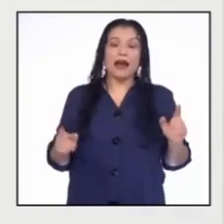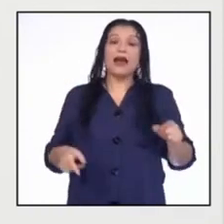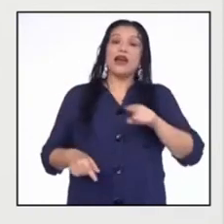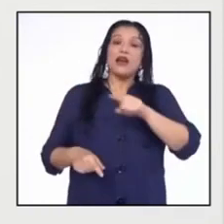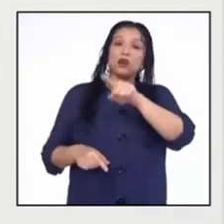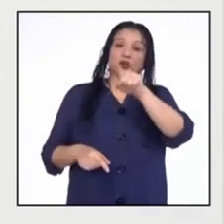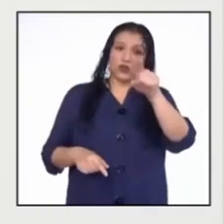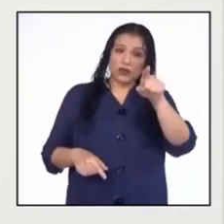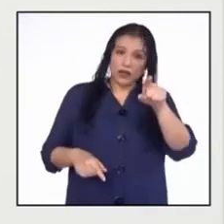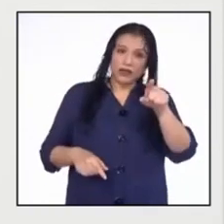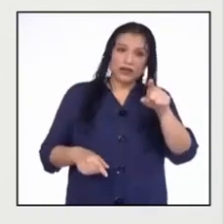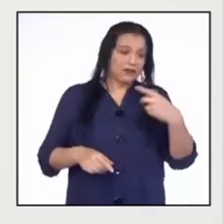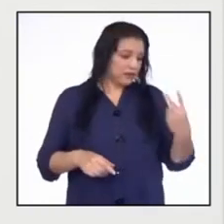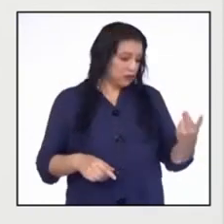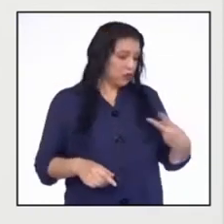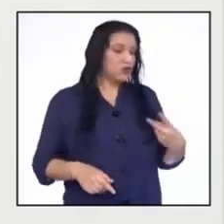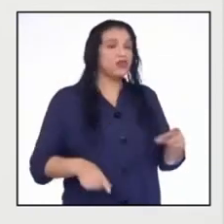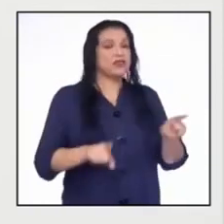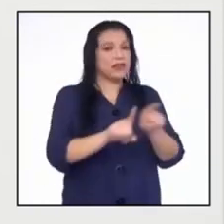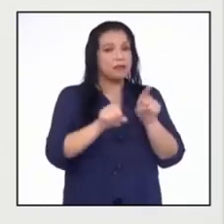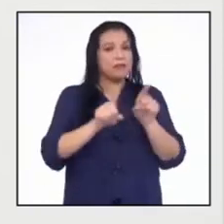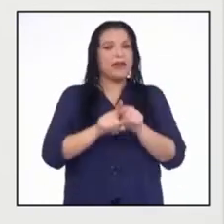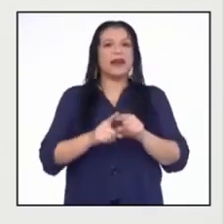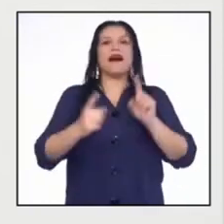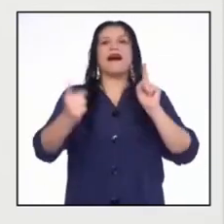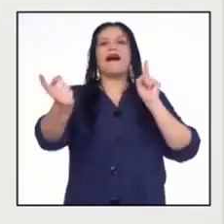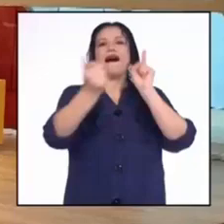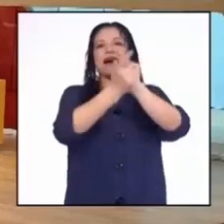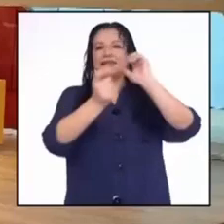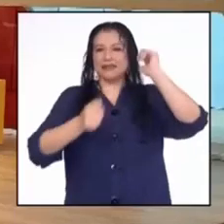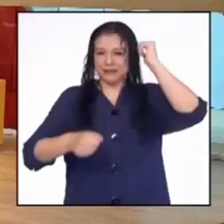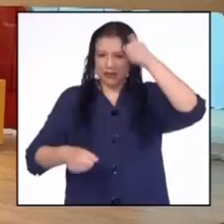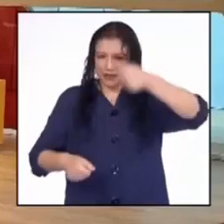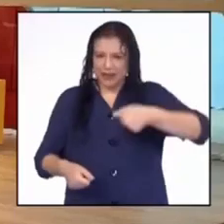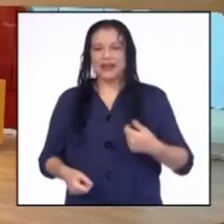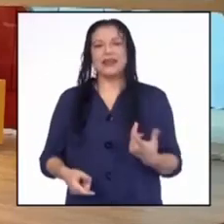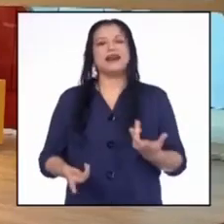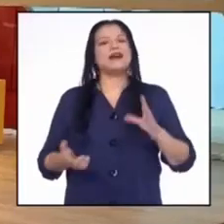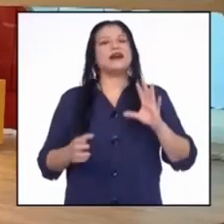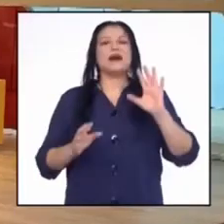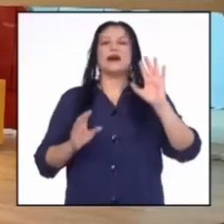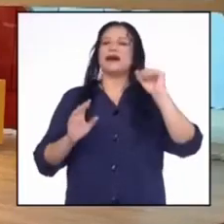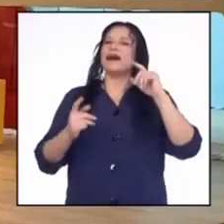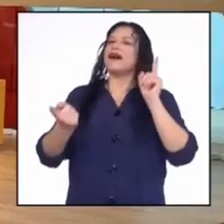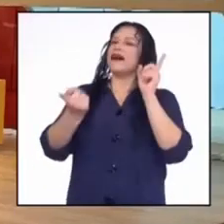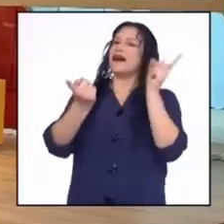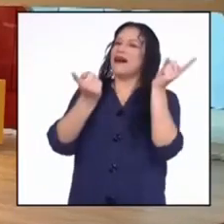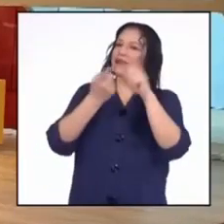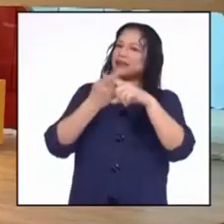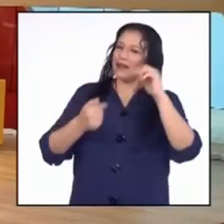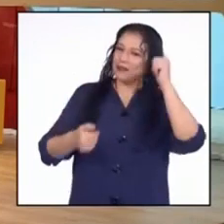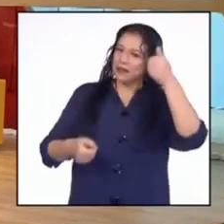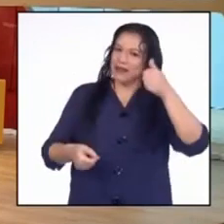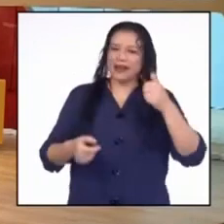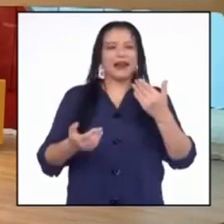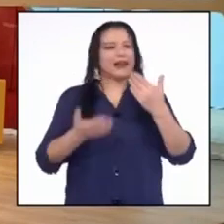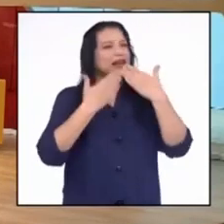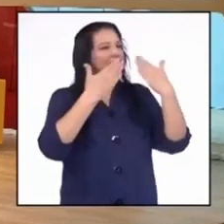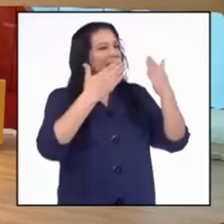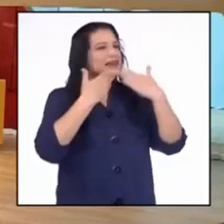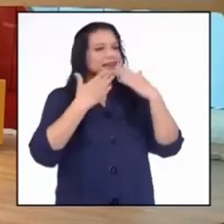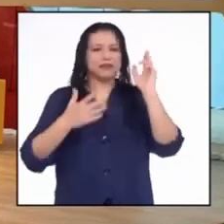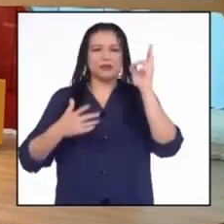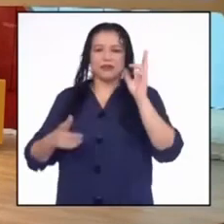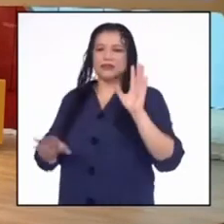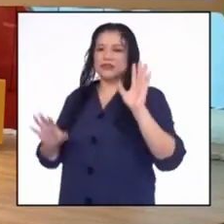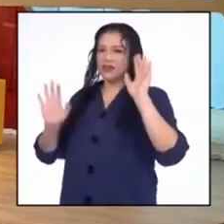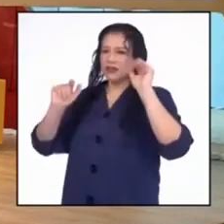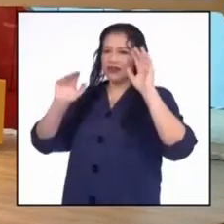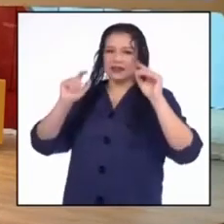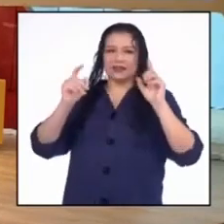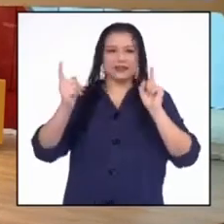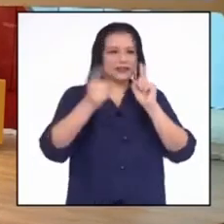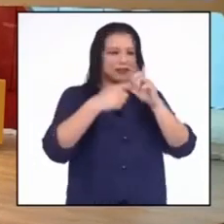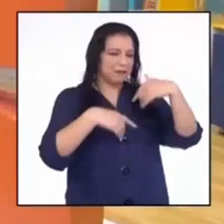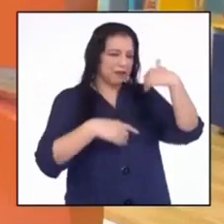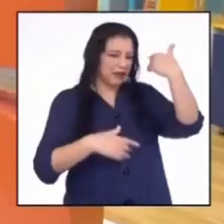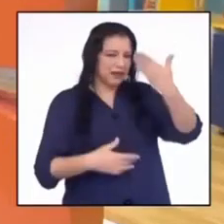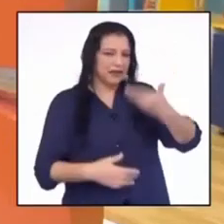ustedes también, Stephanie Junior. ¡Hasta mañana! Hasta mañana, profesora, muchas gracias. Muchas gracias, profesora. Hasta